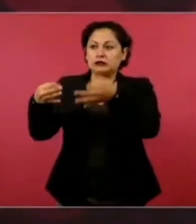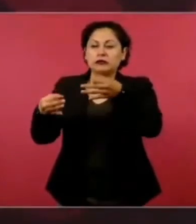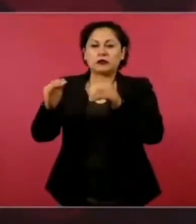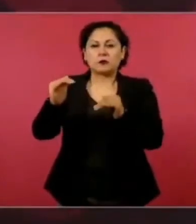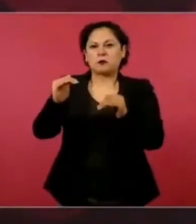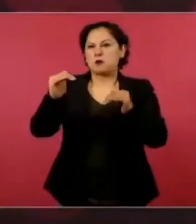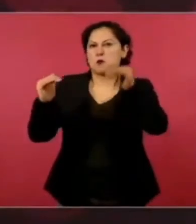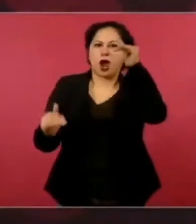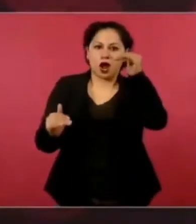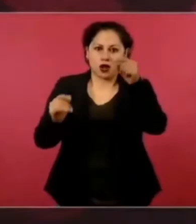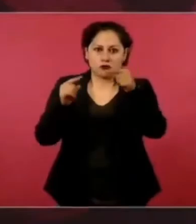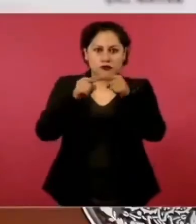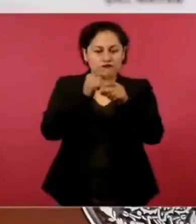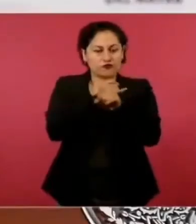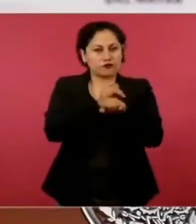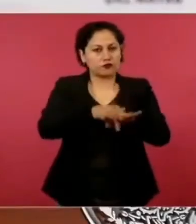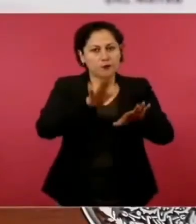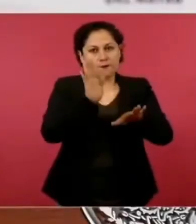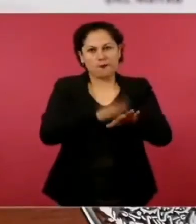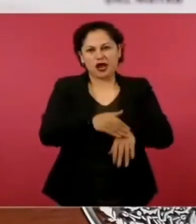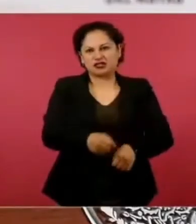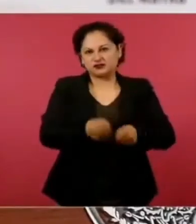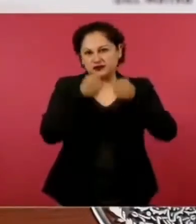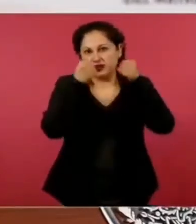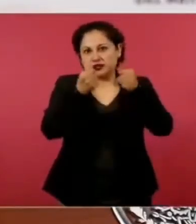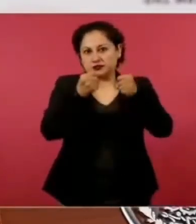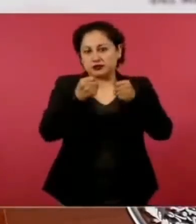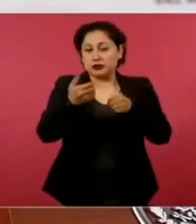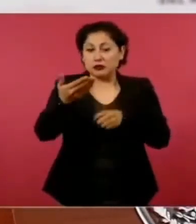fuerza que el poder ejecutivo,